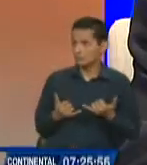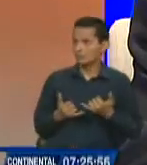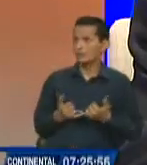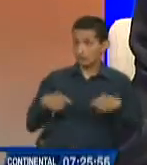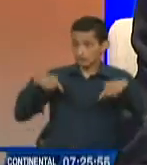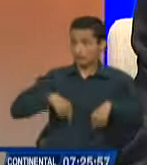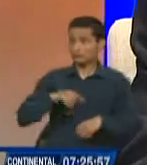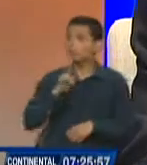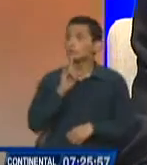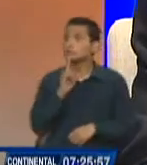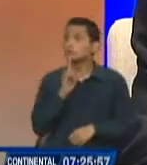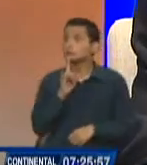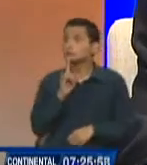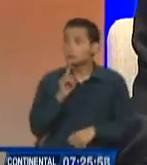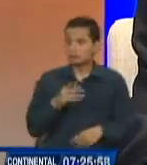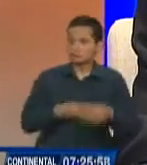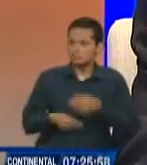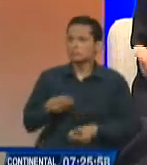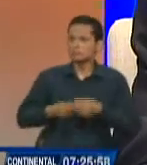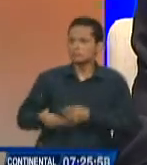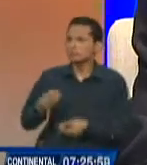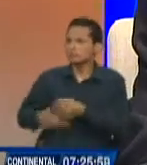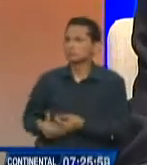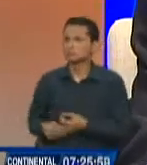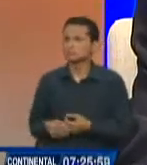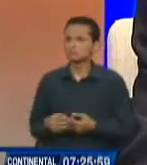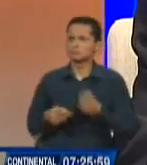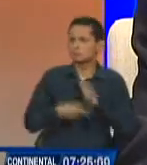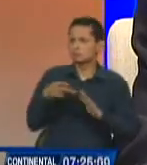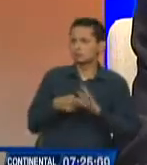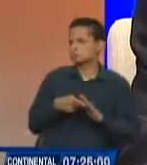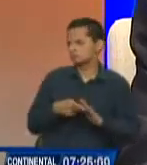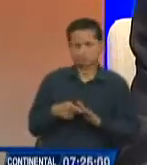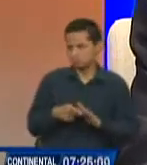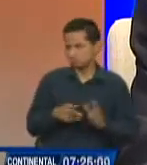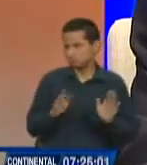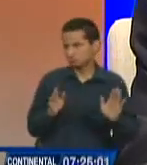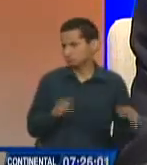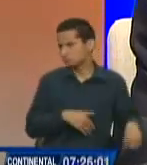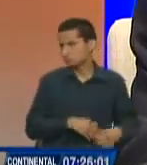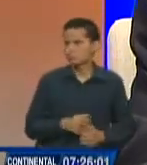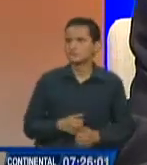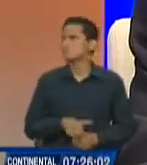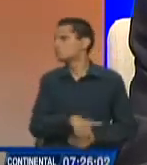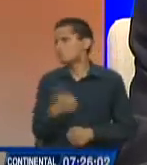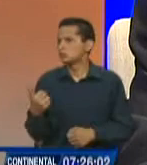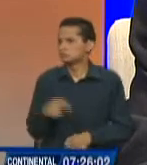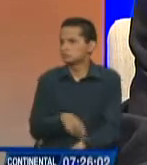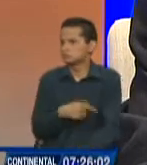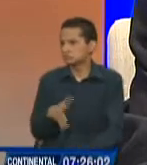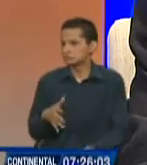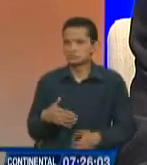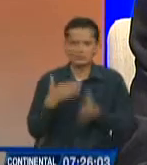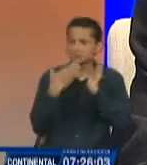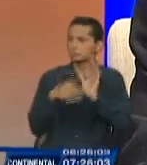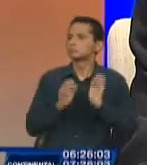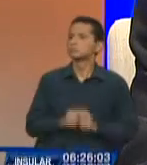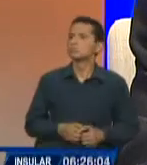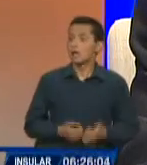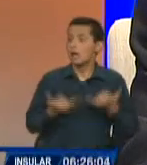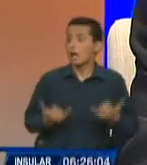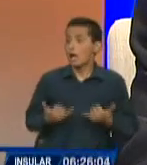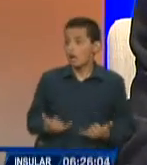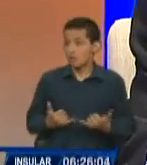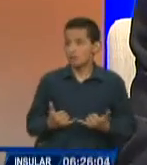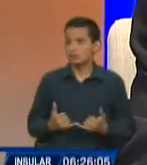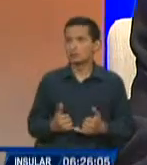no solamente en monto. Y siempre hablo, por supuesto, de las exportaciones no petroleras y más aún las exportaciones no tradicionales. Es interesante que en la actualidad